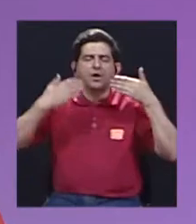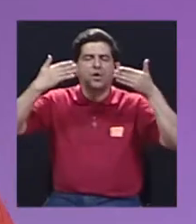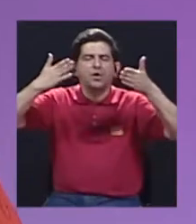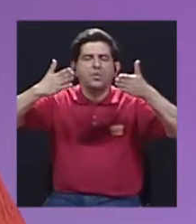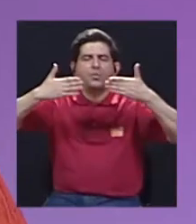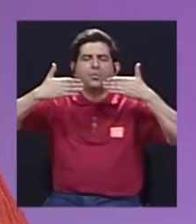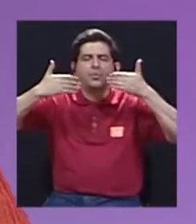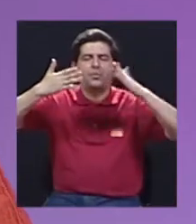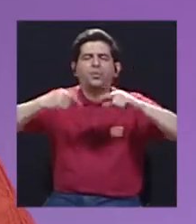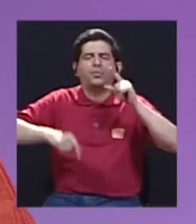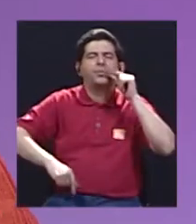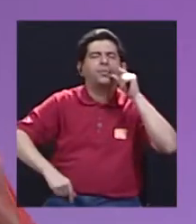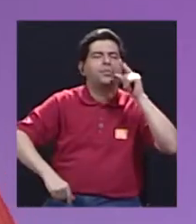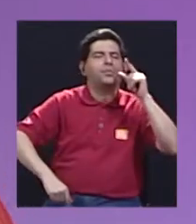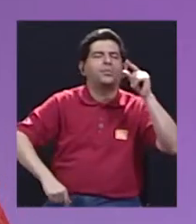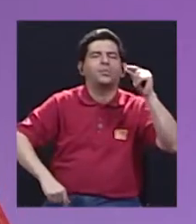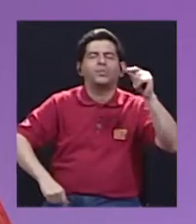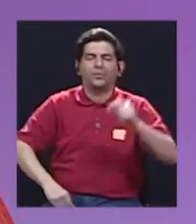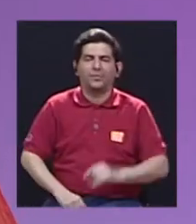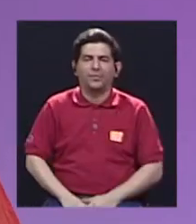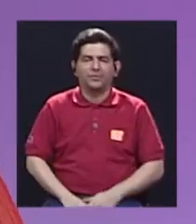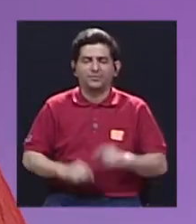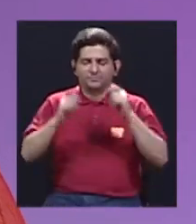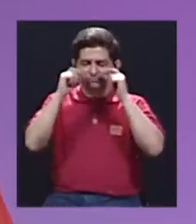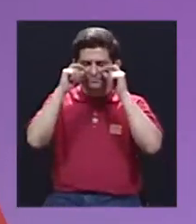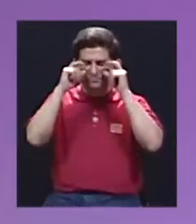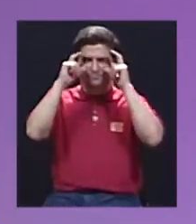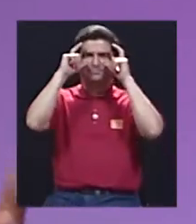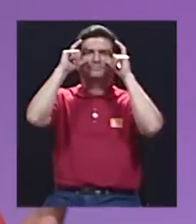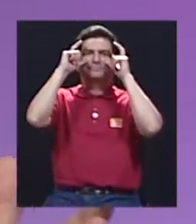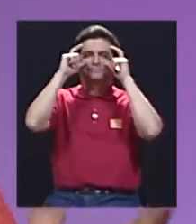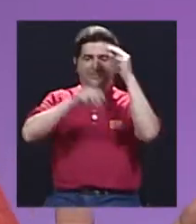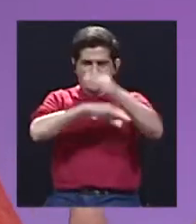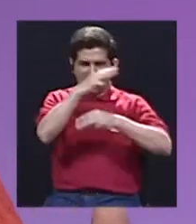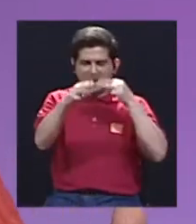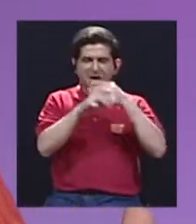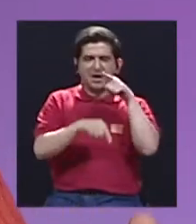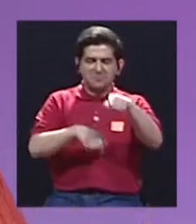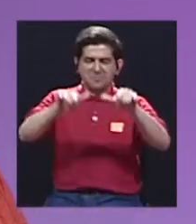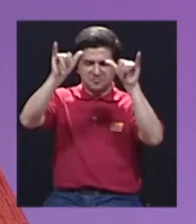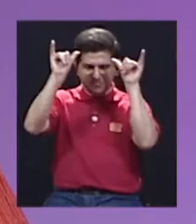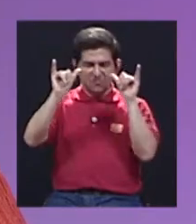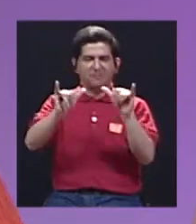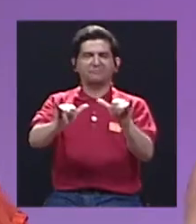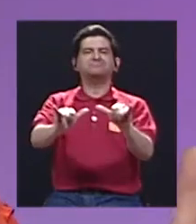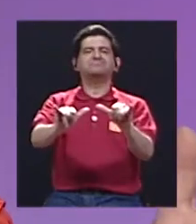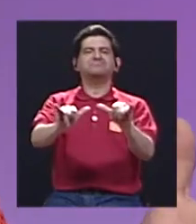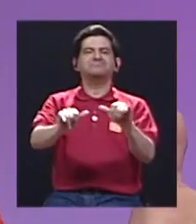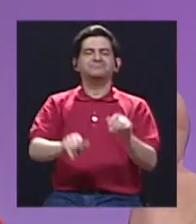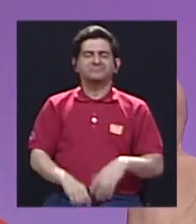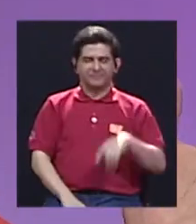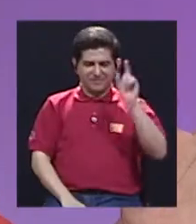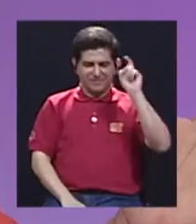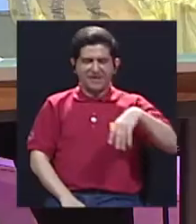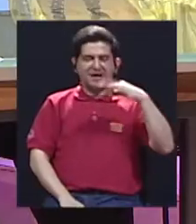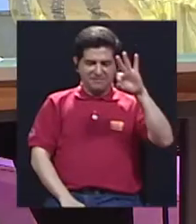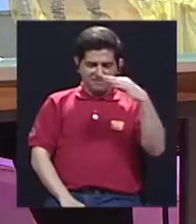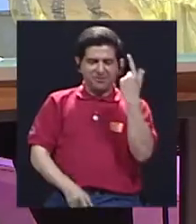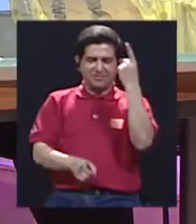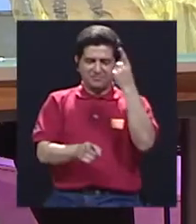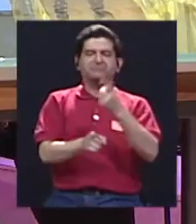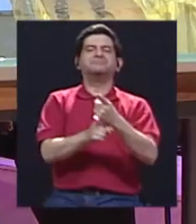y de los pájaros y abrió los ojos y vio que el mundo estaba ahí como tiene que ser